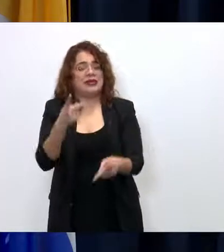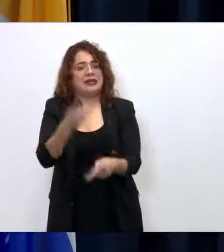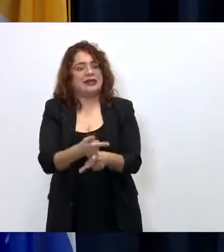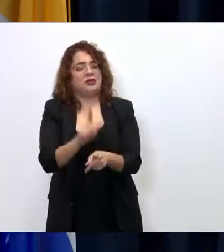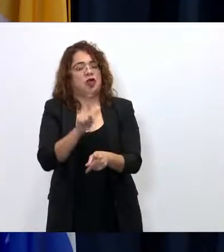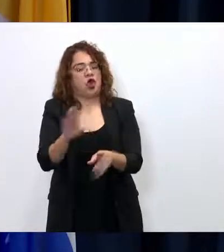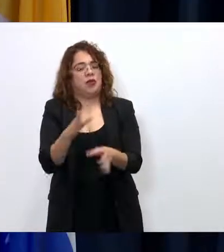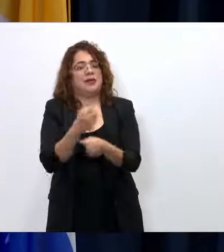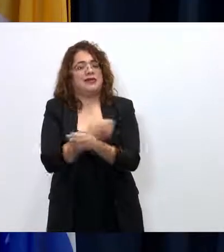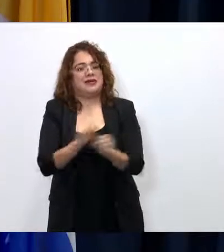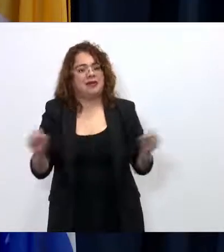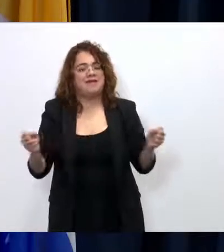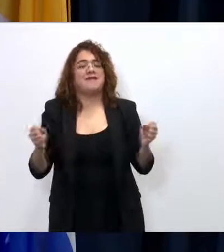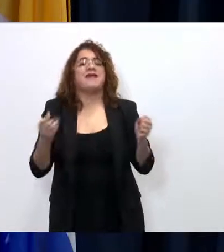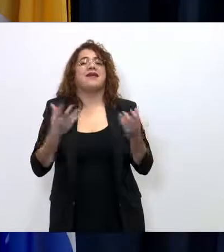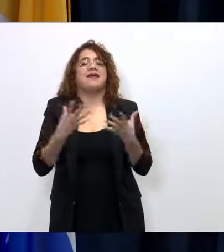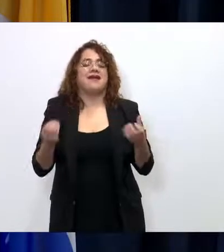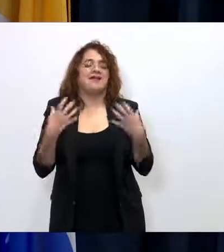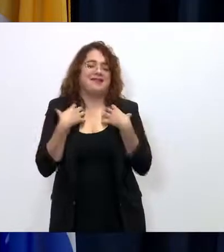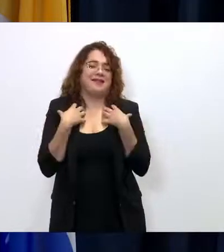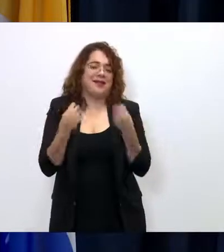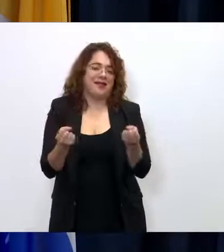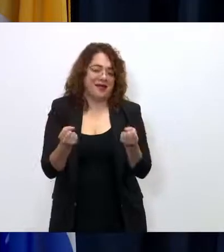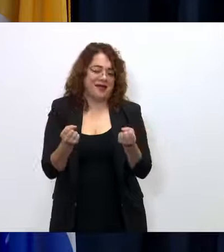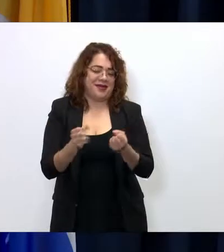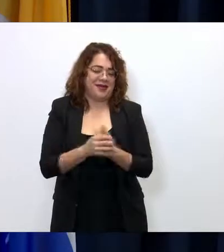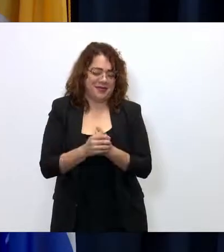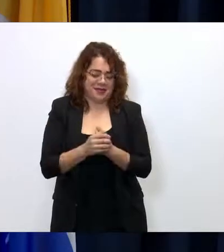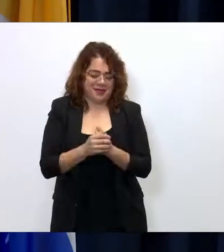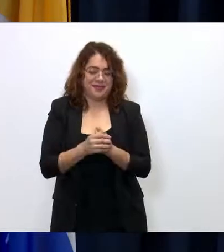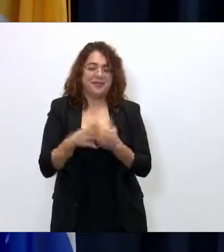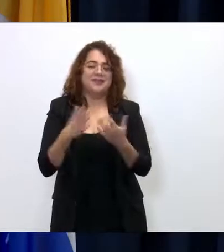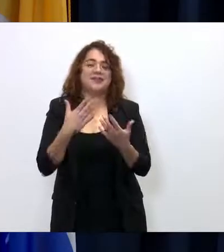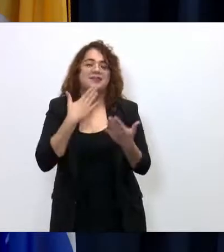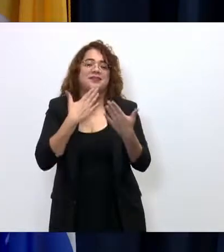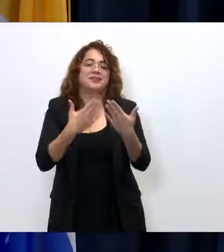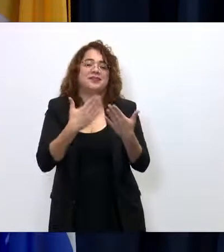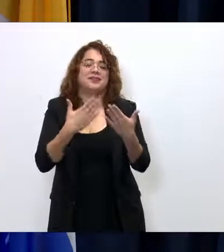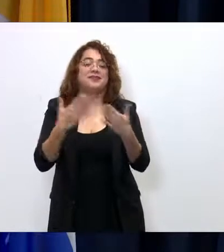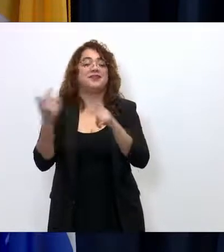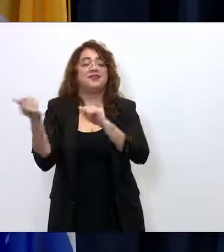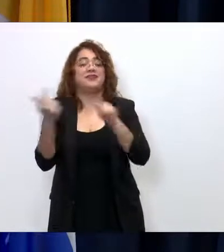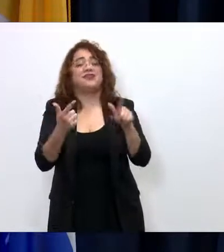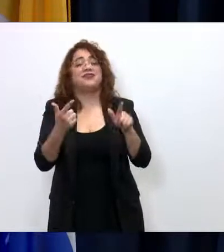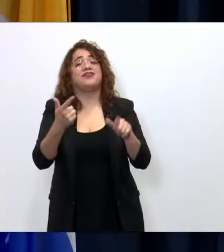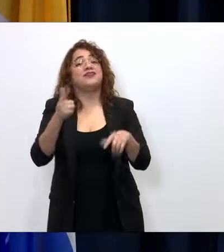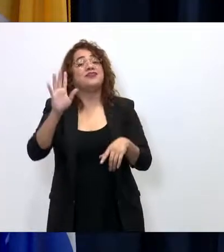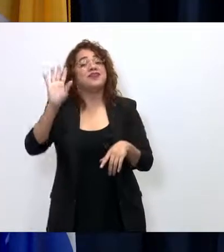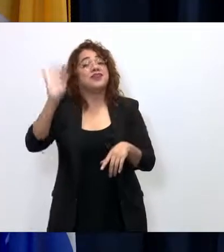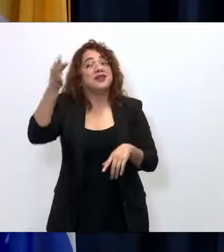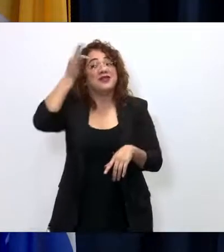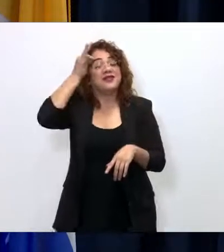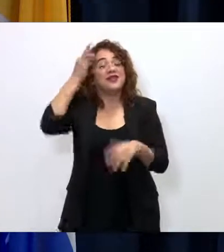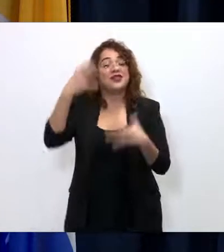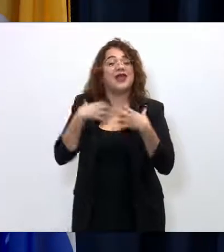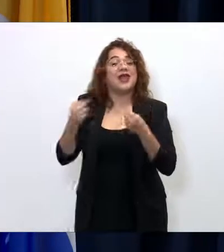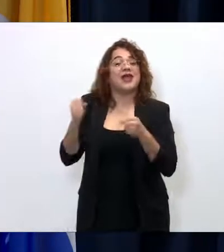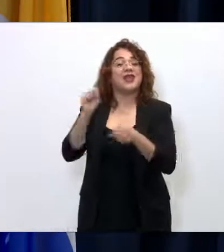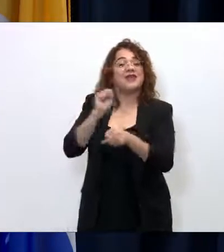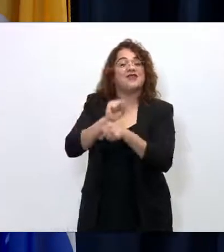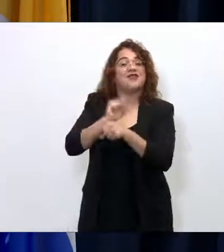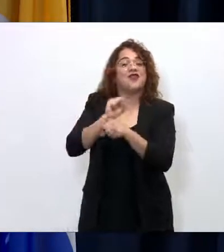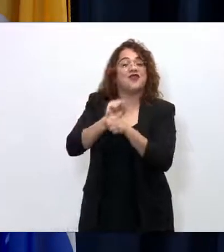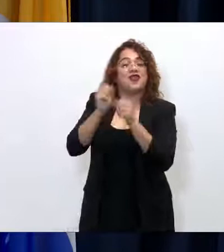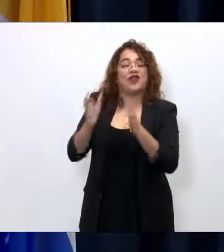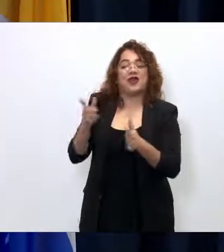y seguros. También queremos extender nuestro agradecimiento a nuestros socios de salud pública federales, estatales y